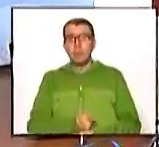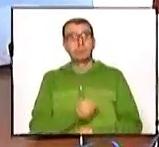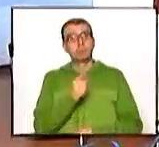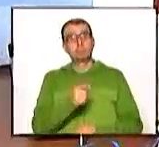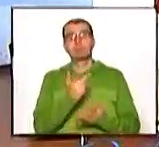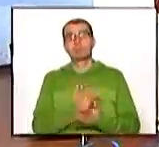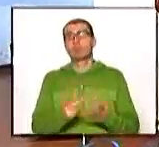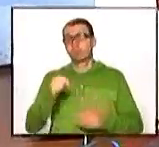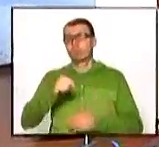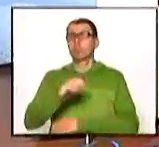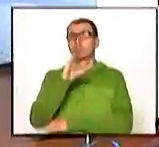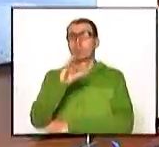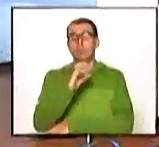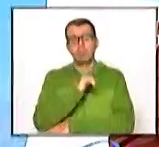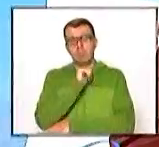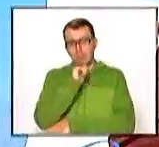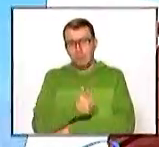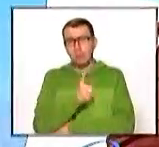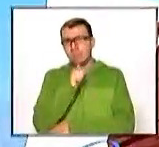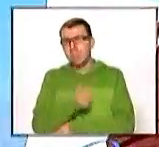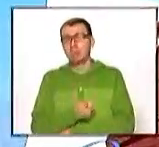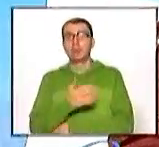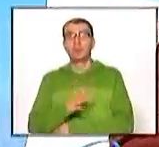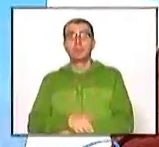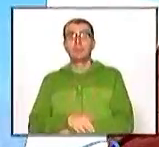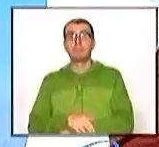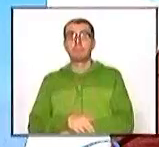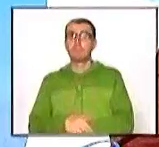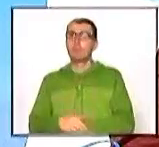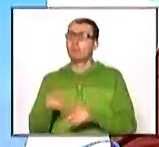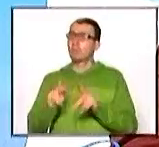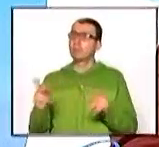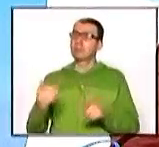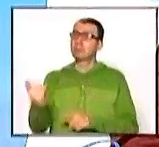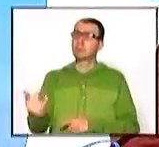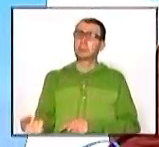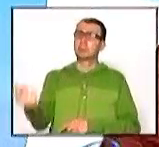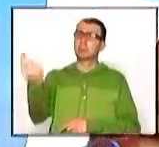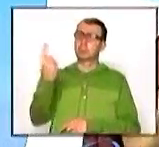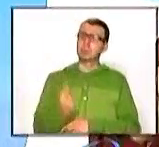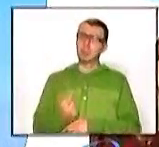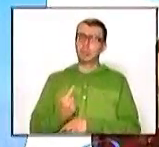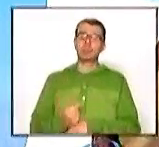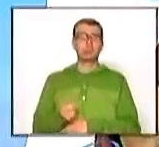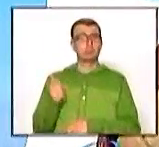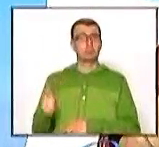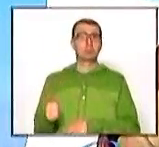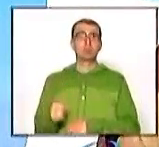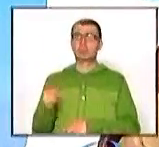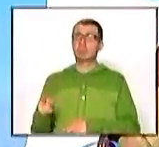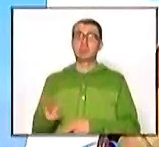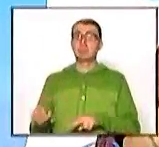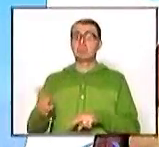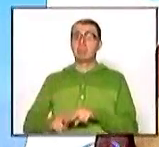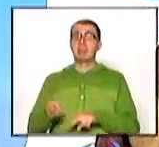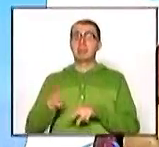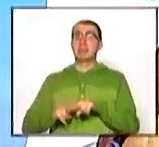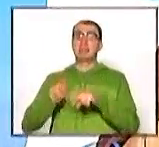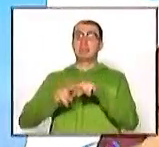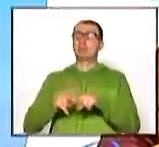pésimo en Colombia, para que vengan este tipo de profesionales a echarle más fuego a la hoguera, a